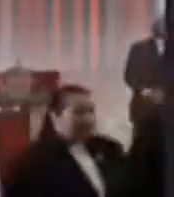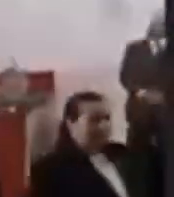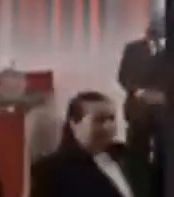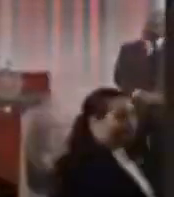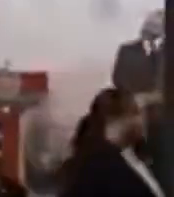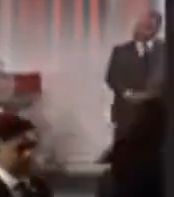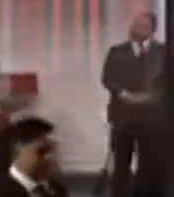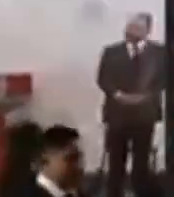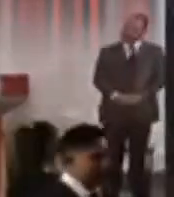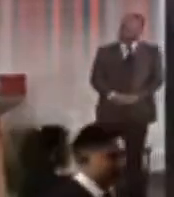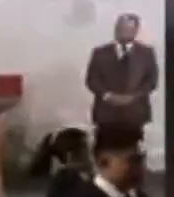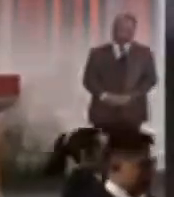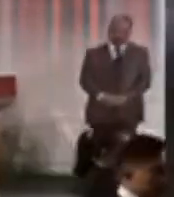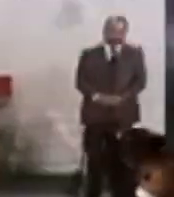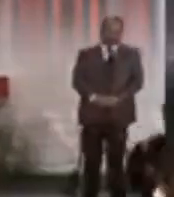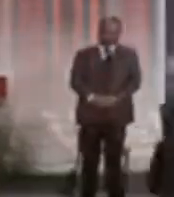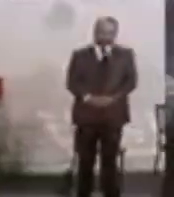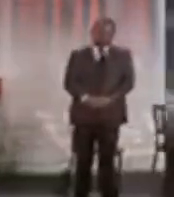Va a haber un vuelo.